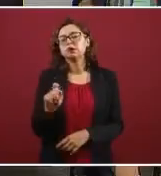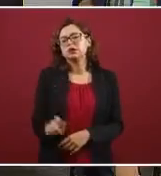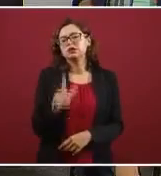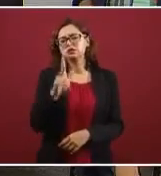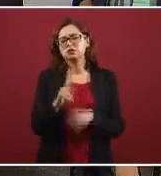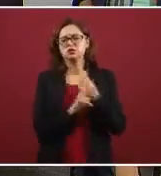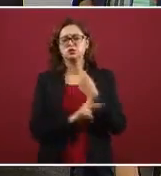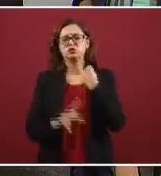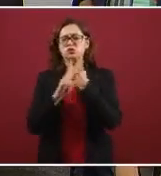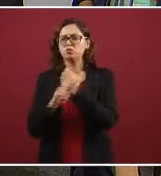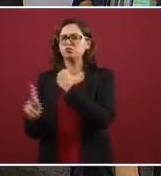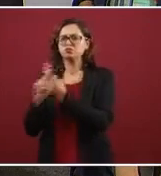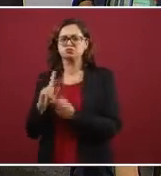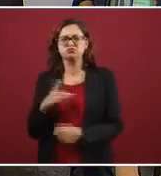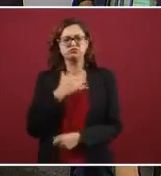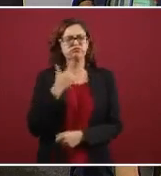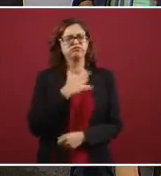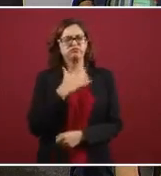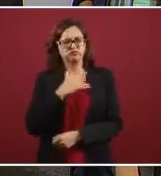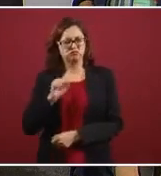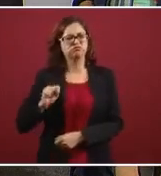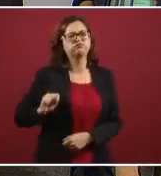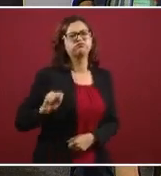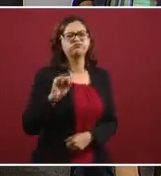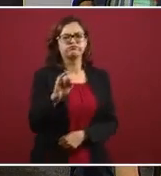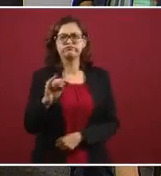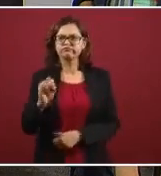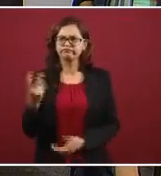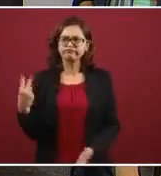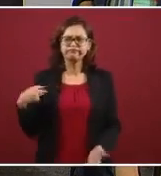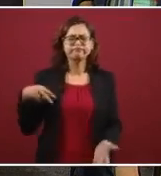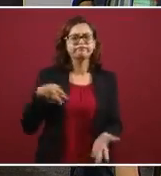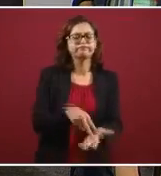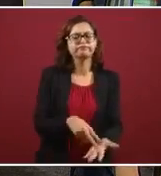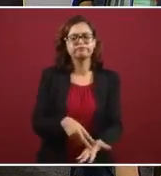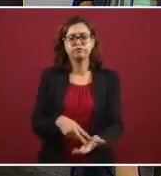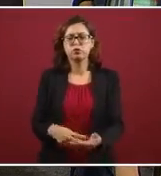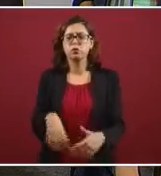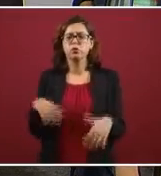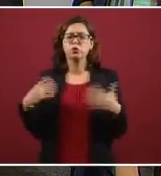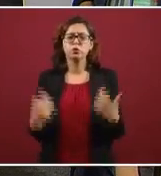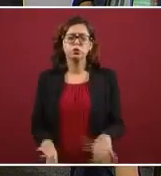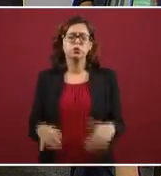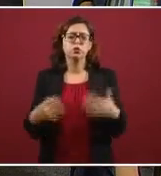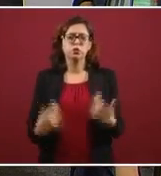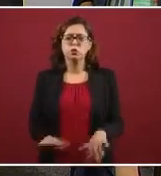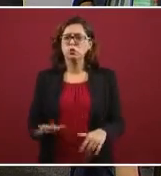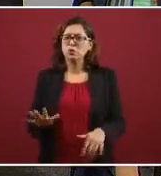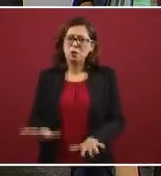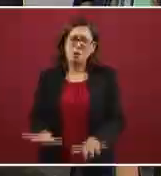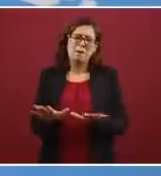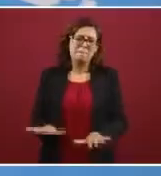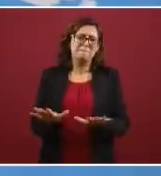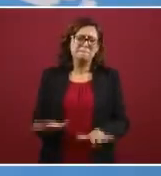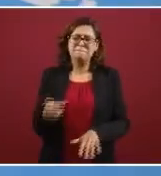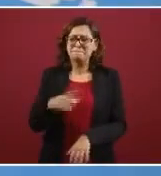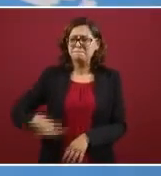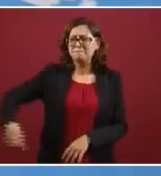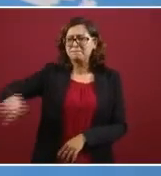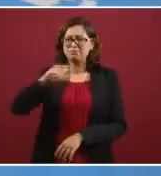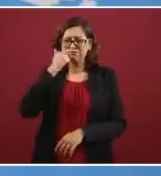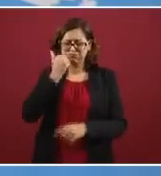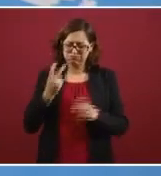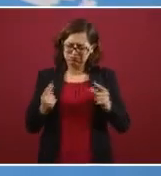hoy presente, una muestra emocionante de la pertinencia y voluntad colectiva por acelerar el